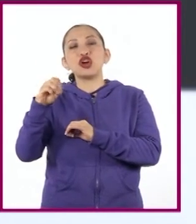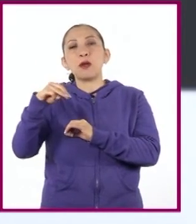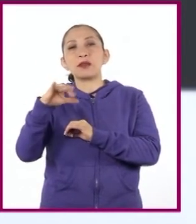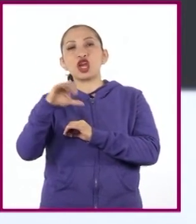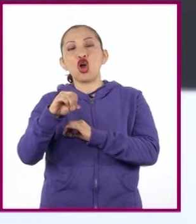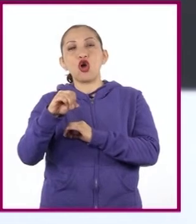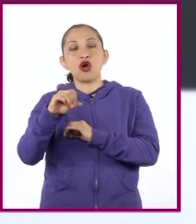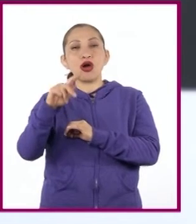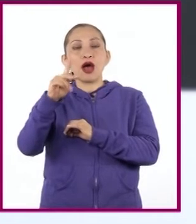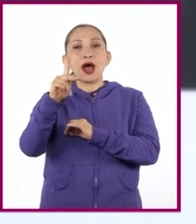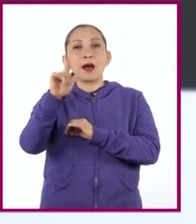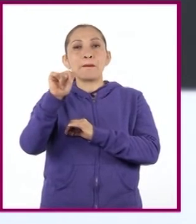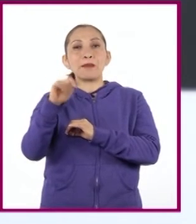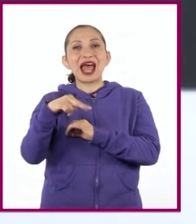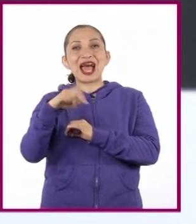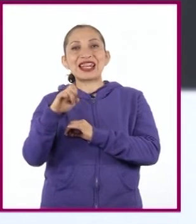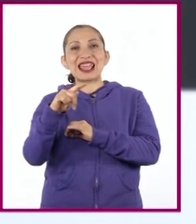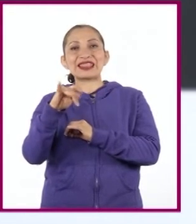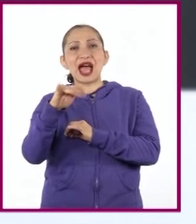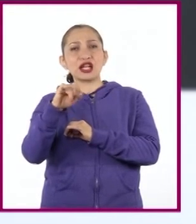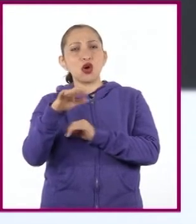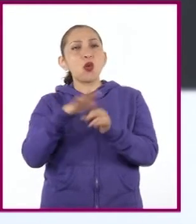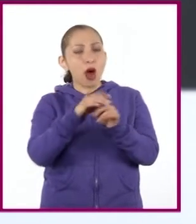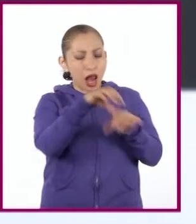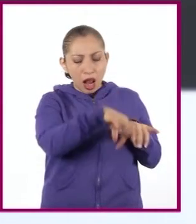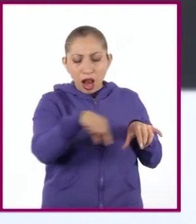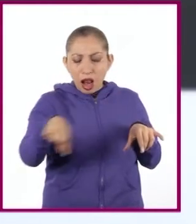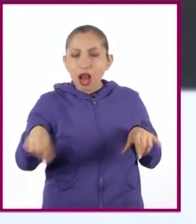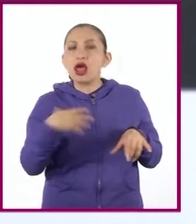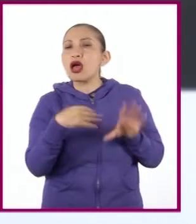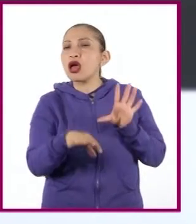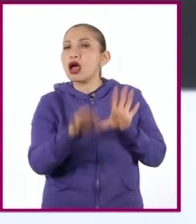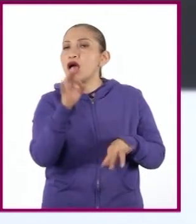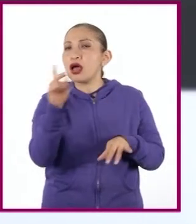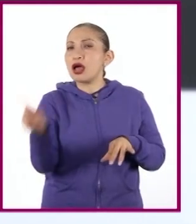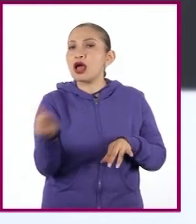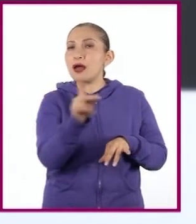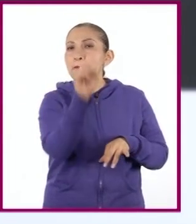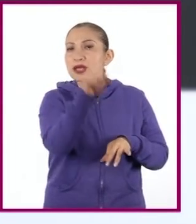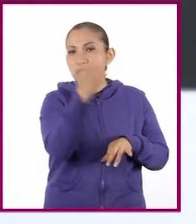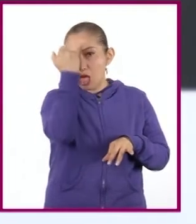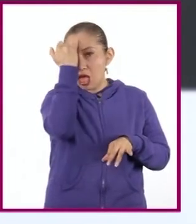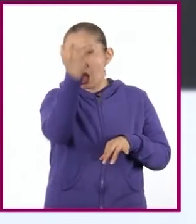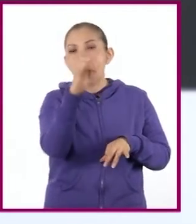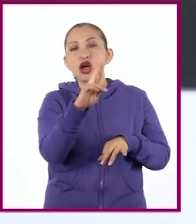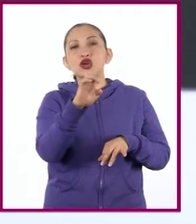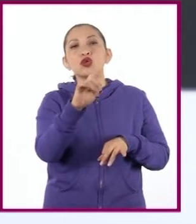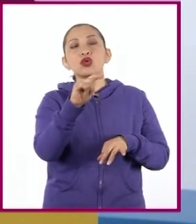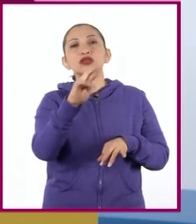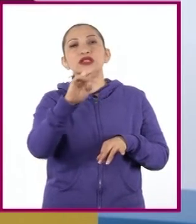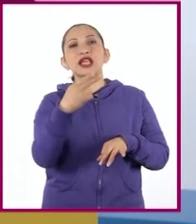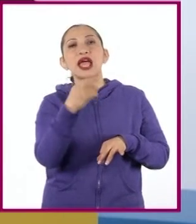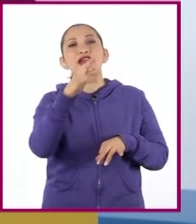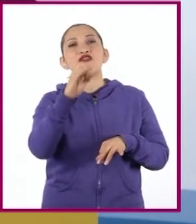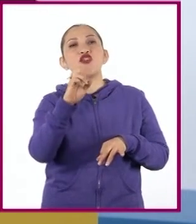esta información puedes elegir cuál de estos modelos es parecido al que proponía Rutherford.